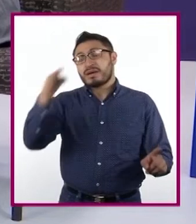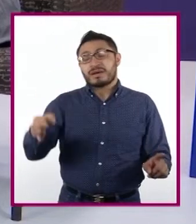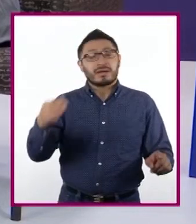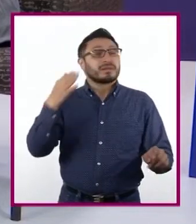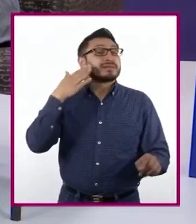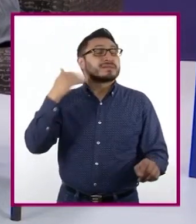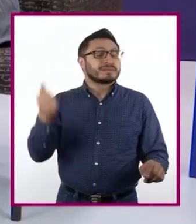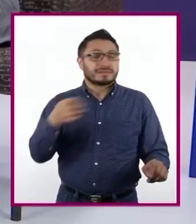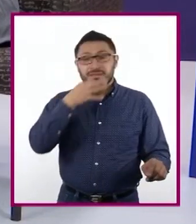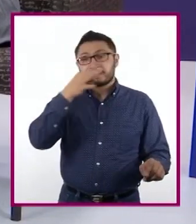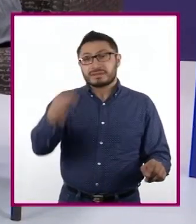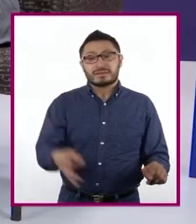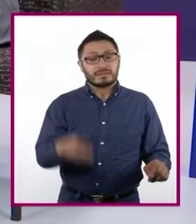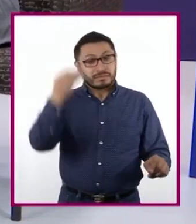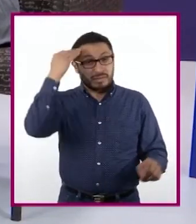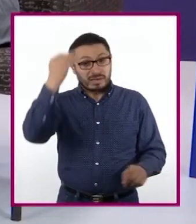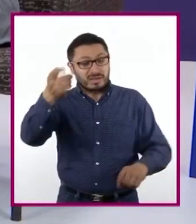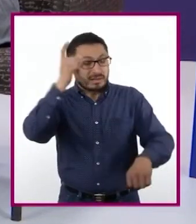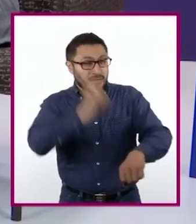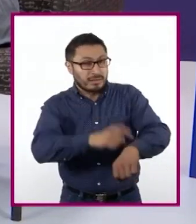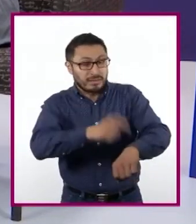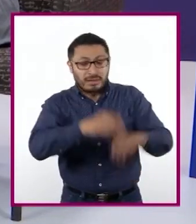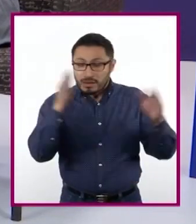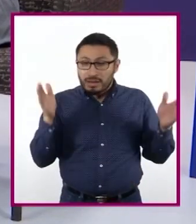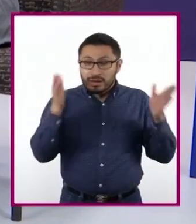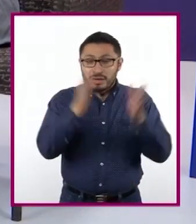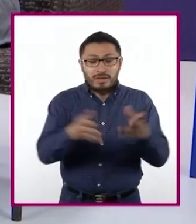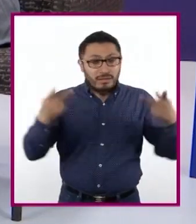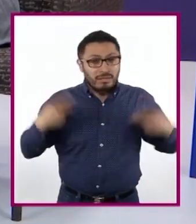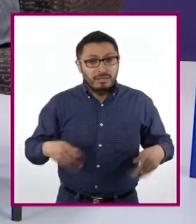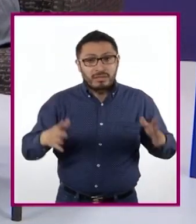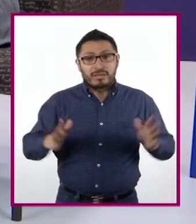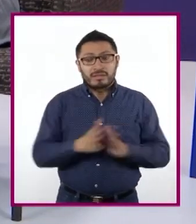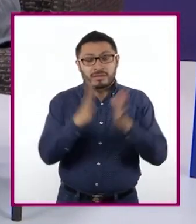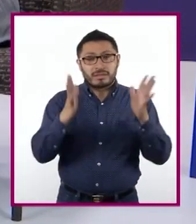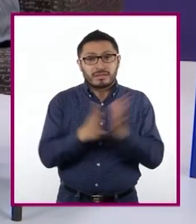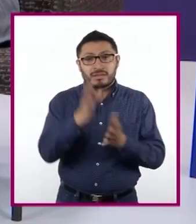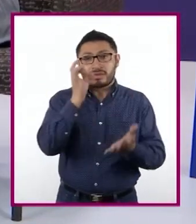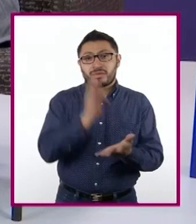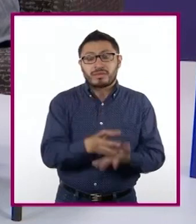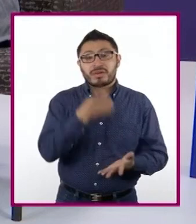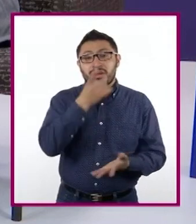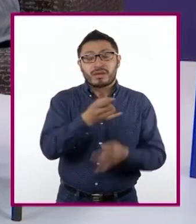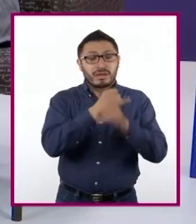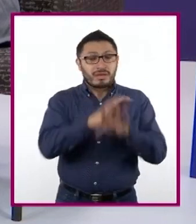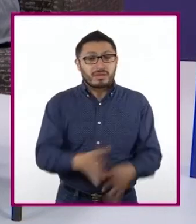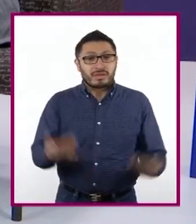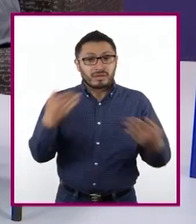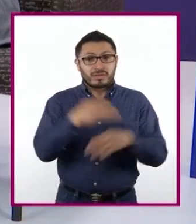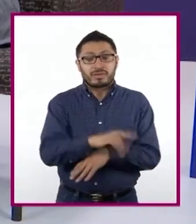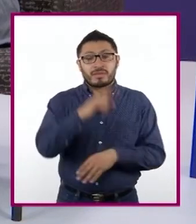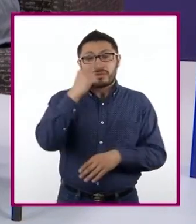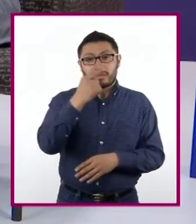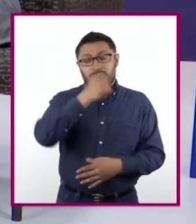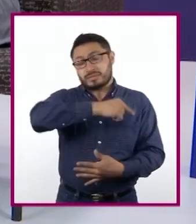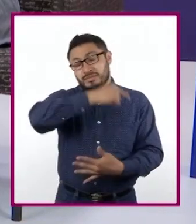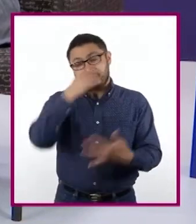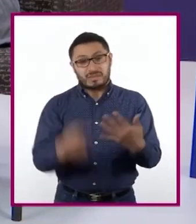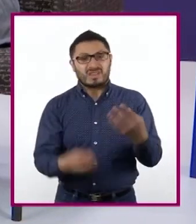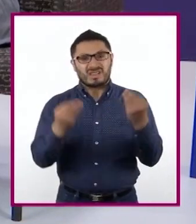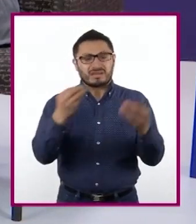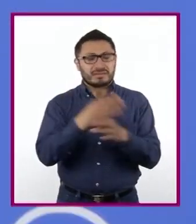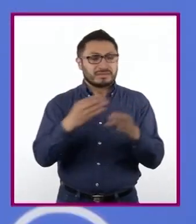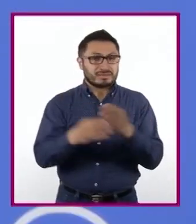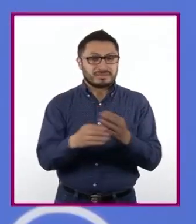amablemente que por limitación de los tiempos, los panelistas solamente proporcionarán datos sobre uno de los tantos aspectos